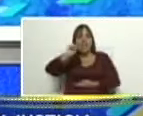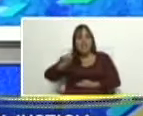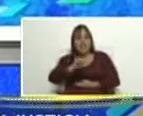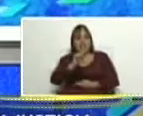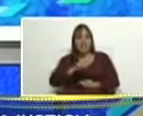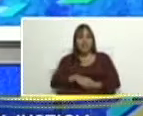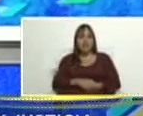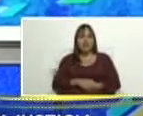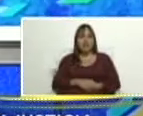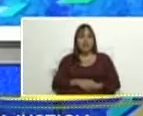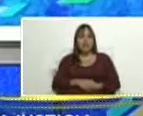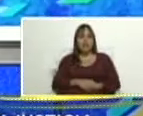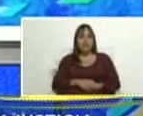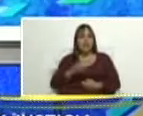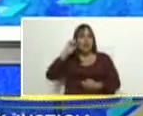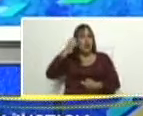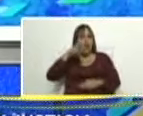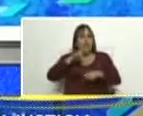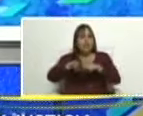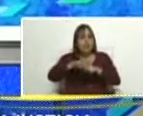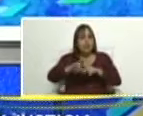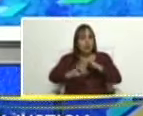ciclo materno-infantil.